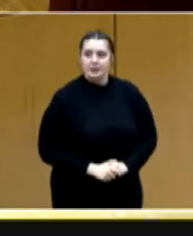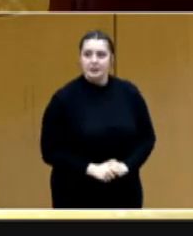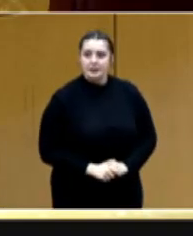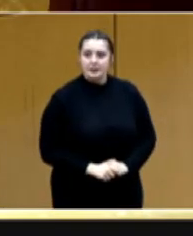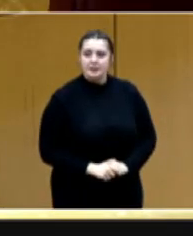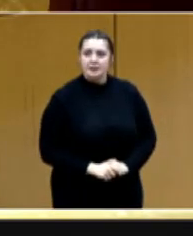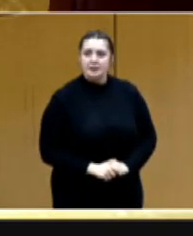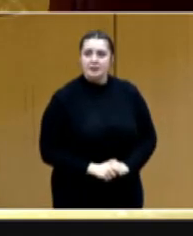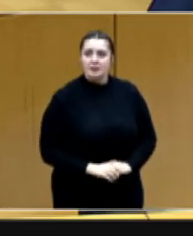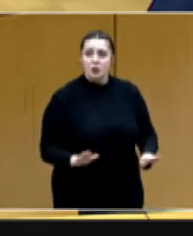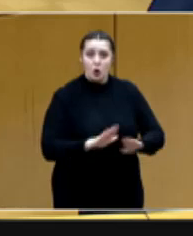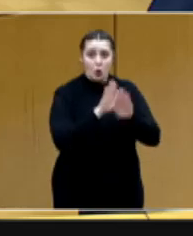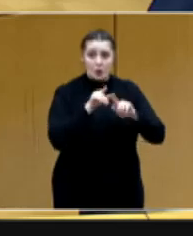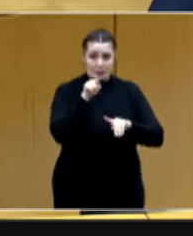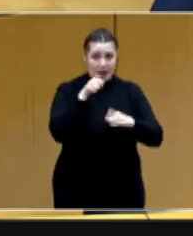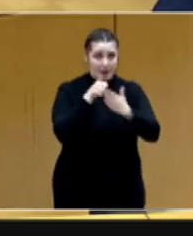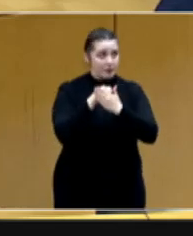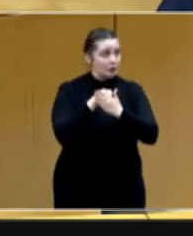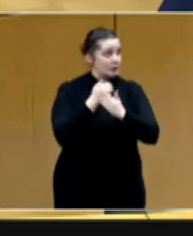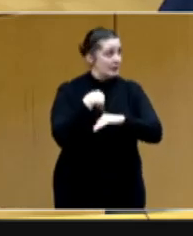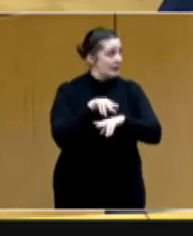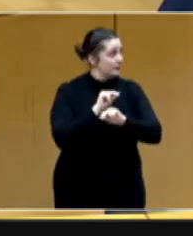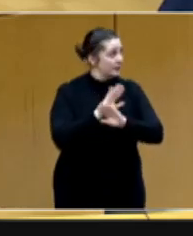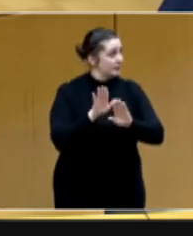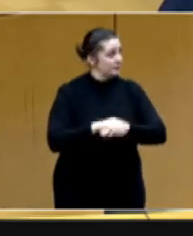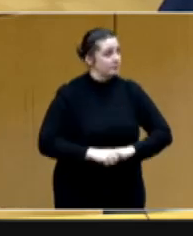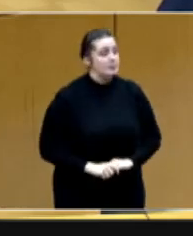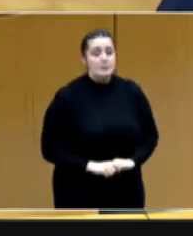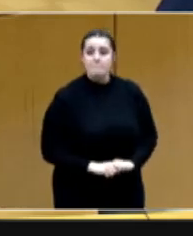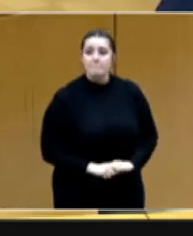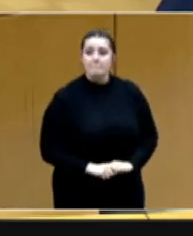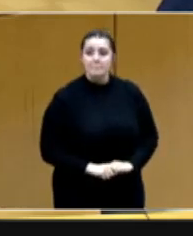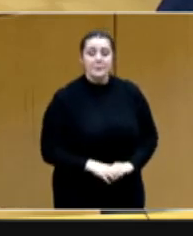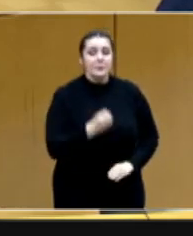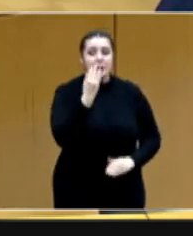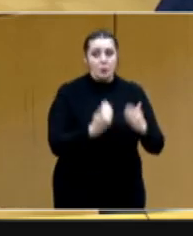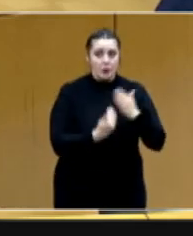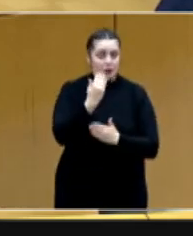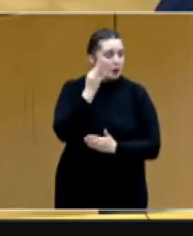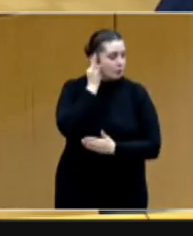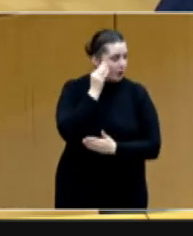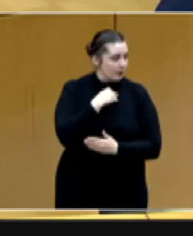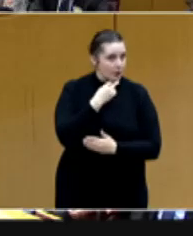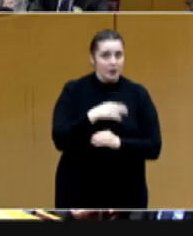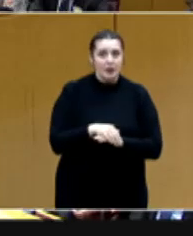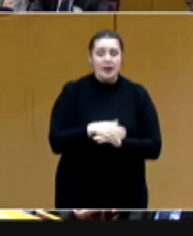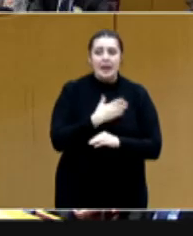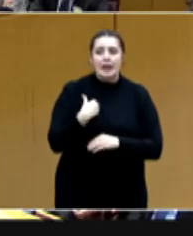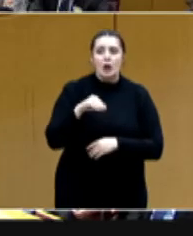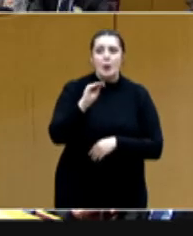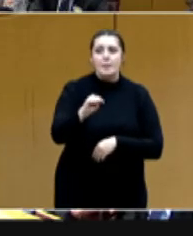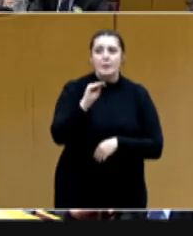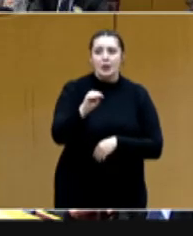una última intervención allí arriba y vamos a ir finalizando Buenos días yo quería hacerle una